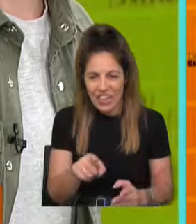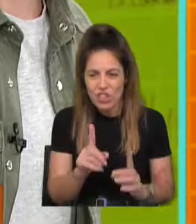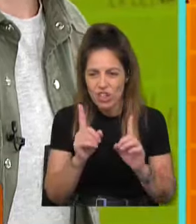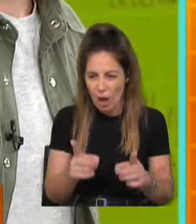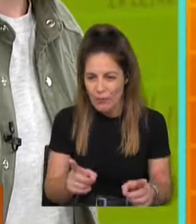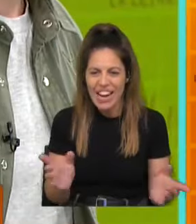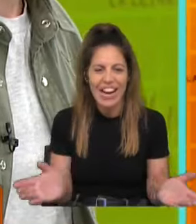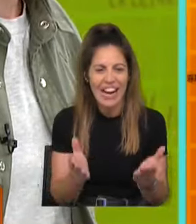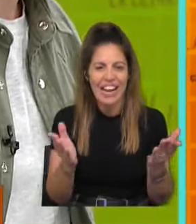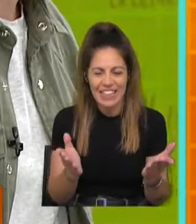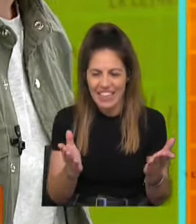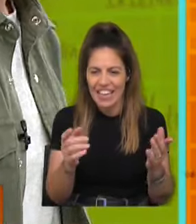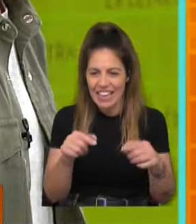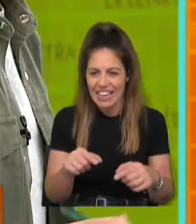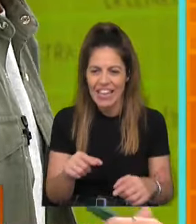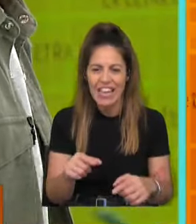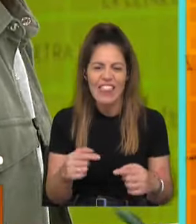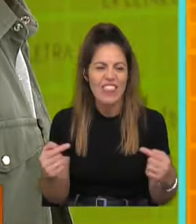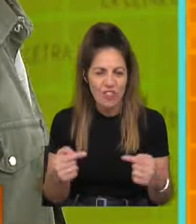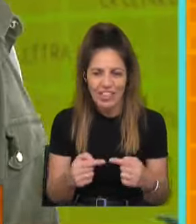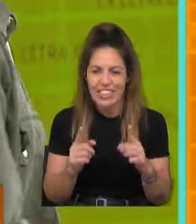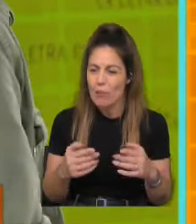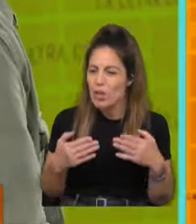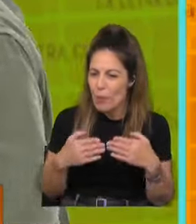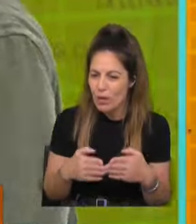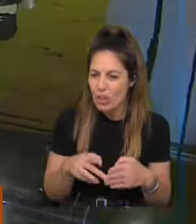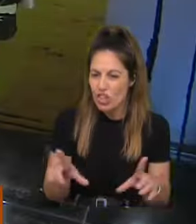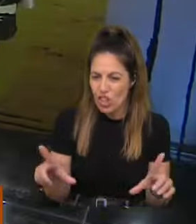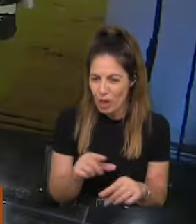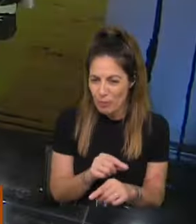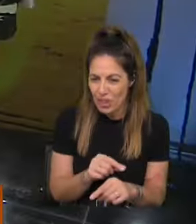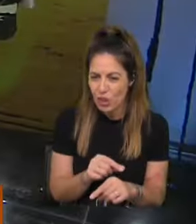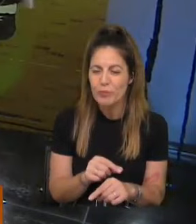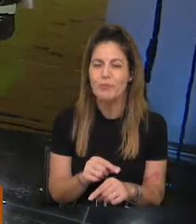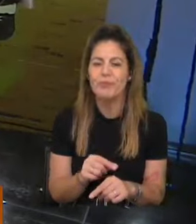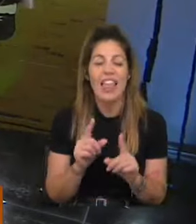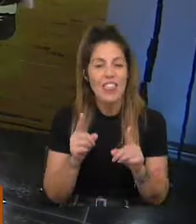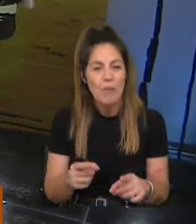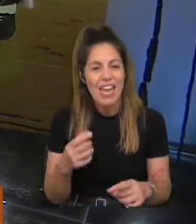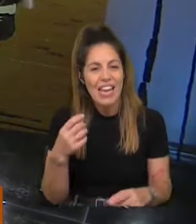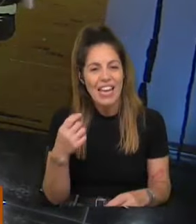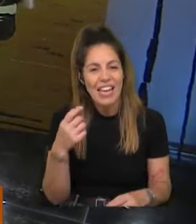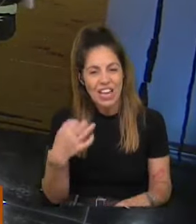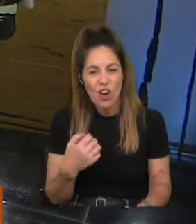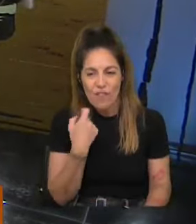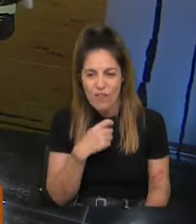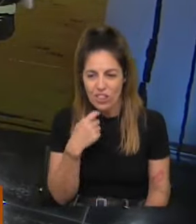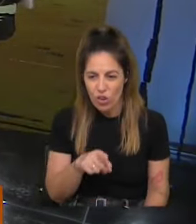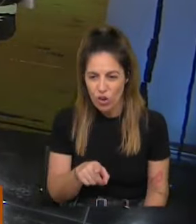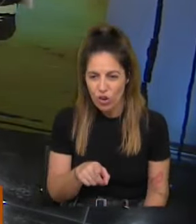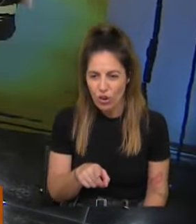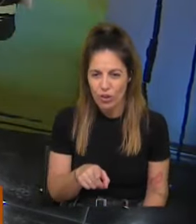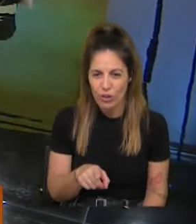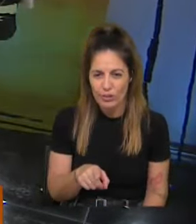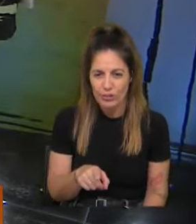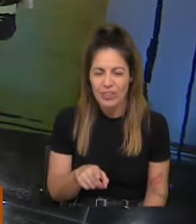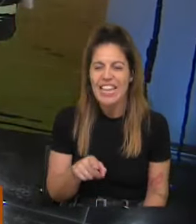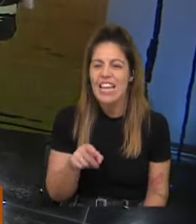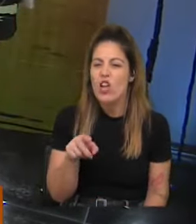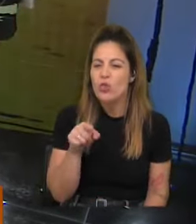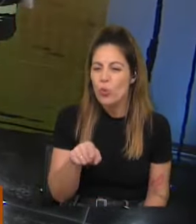parte de de la vida política de esta manera y una preguntita Sergio con esto cierre n más este que también Creo que quedó pendiente qué